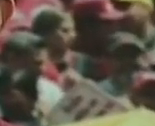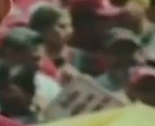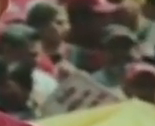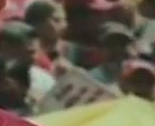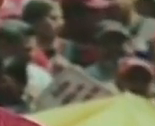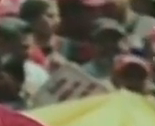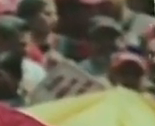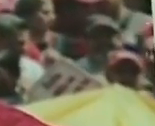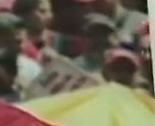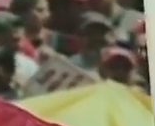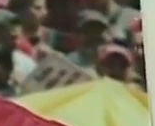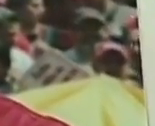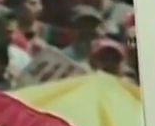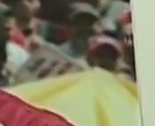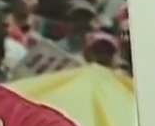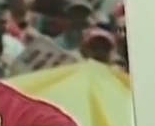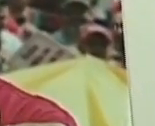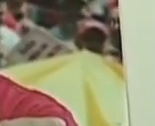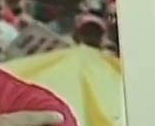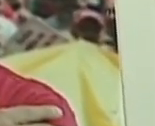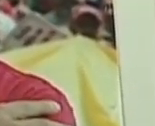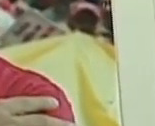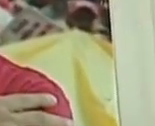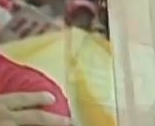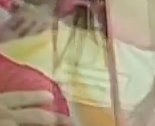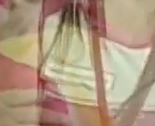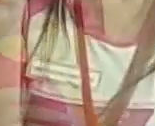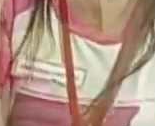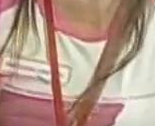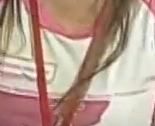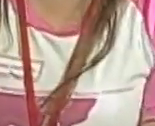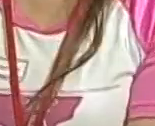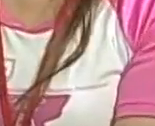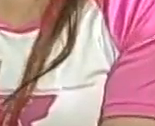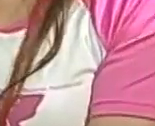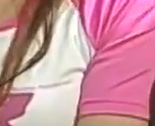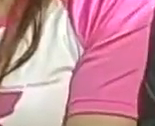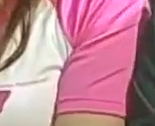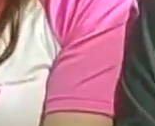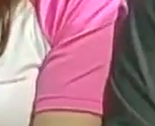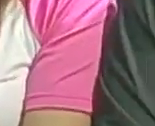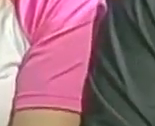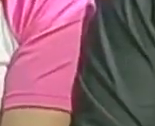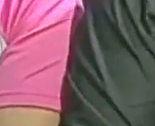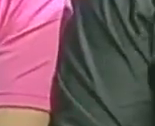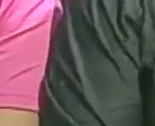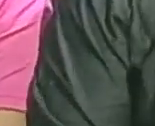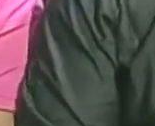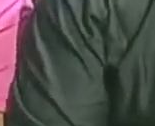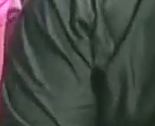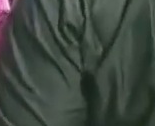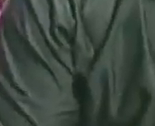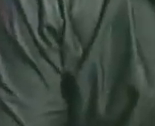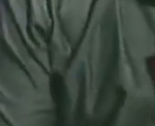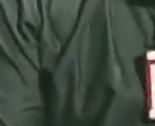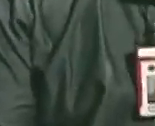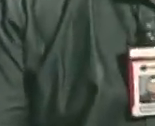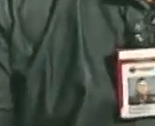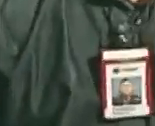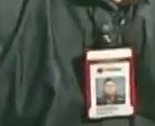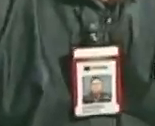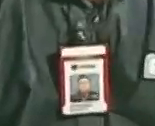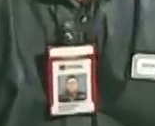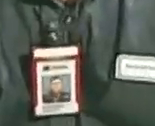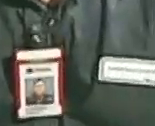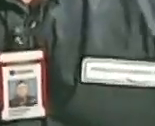Maduro Moros reuniéndose con todos los sectores productivos de nuestro país y tal como lo había anunciado durante la reunión sostenida del pasado viernes,